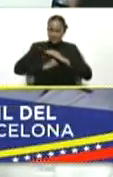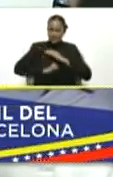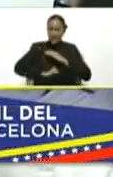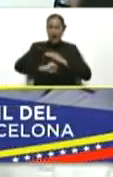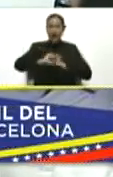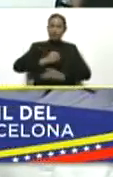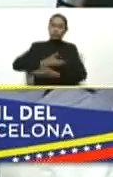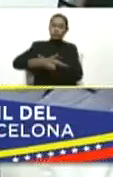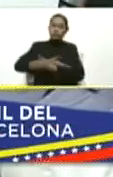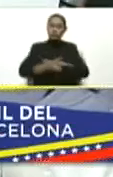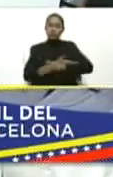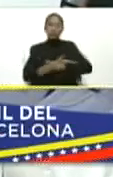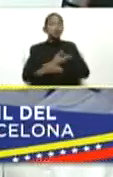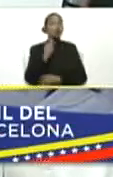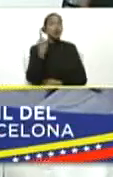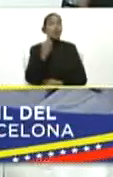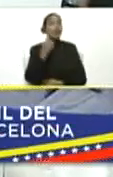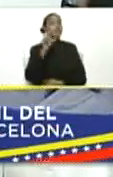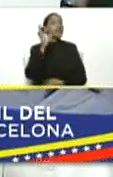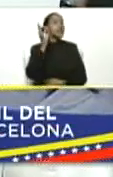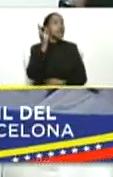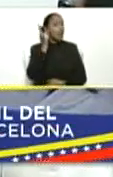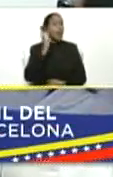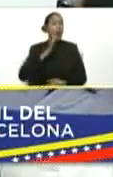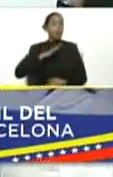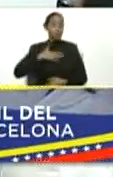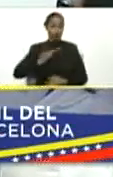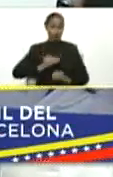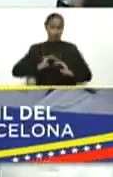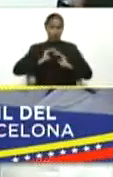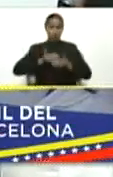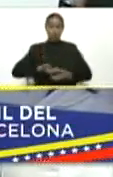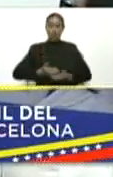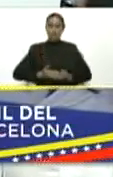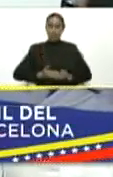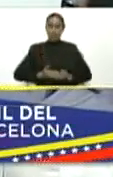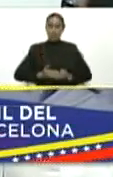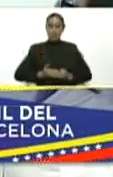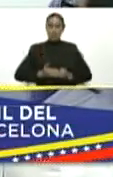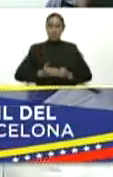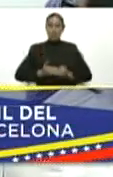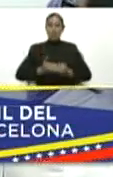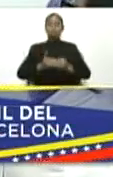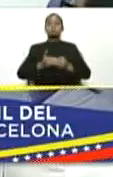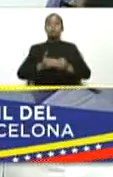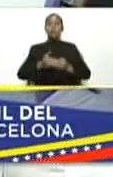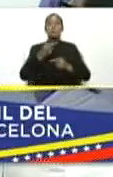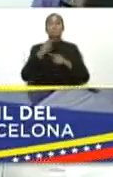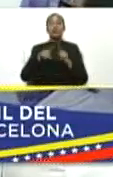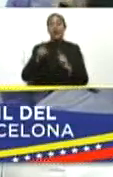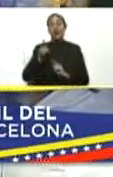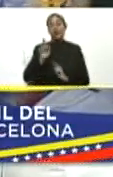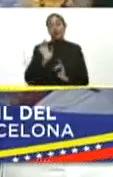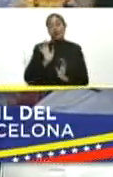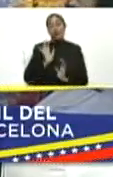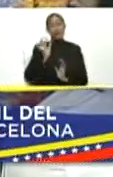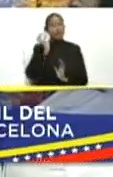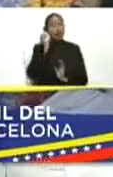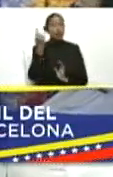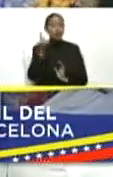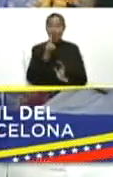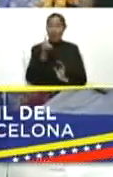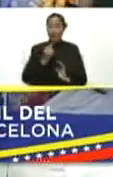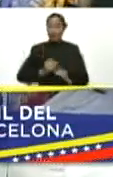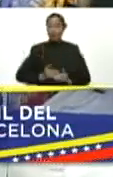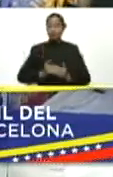mujer puede hacer. Nosotros los hombres somos buenos para mil cosas, pero no conozco el